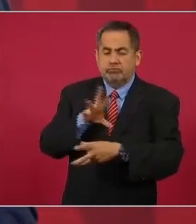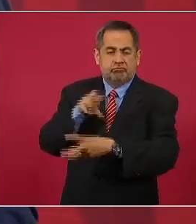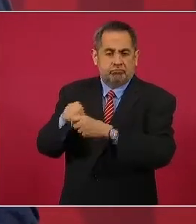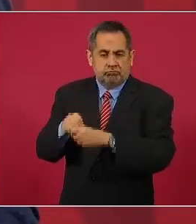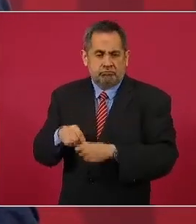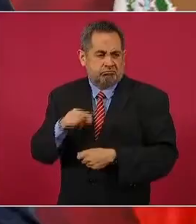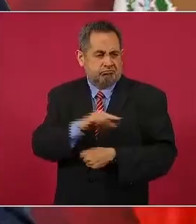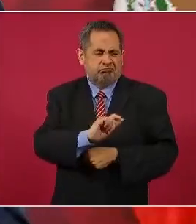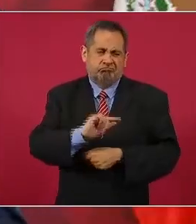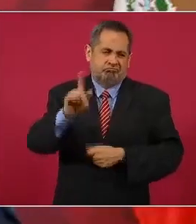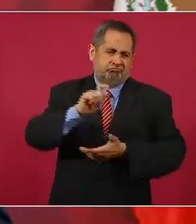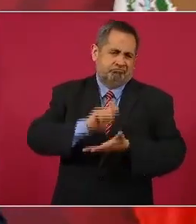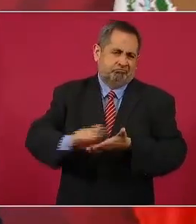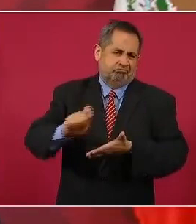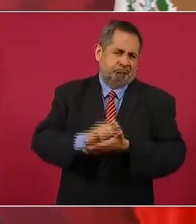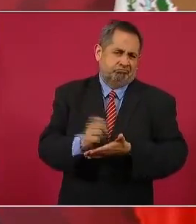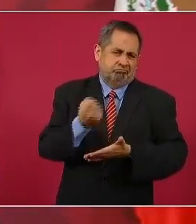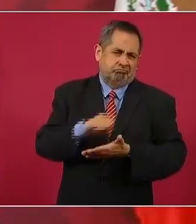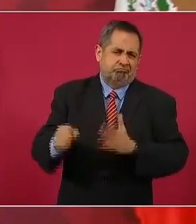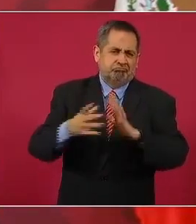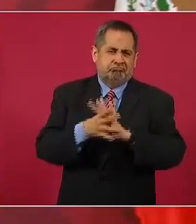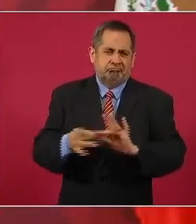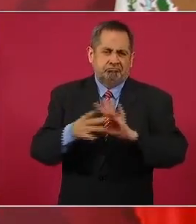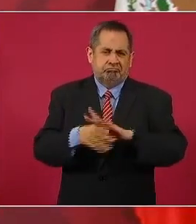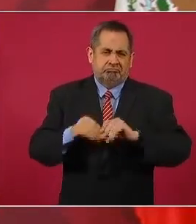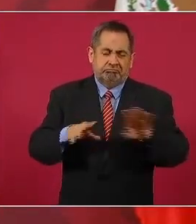brillante como escritor,